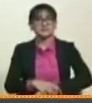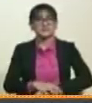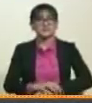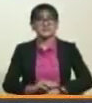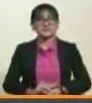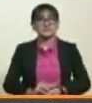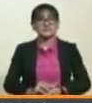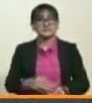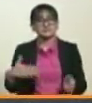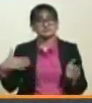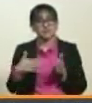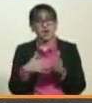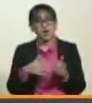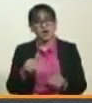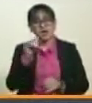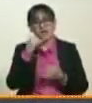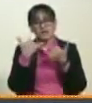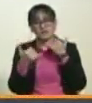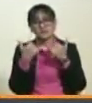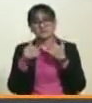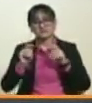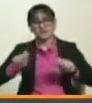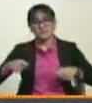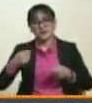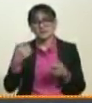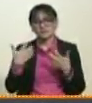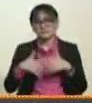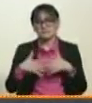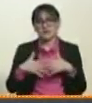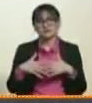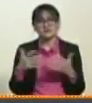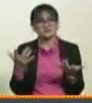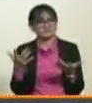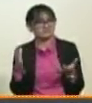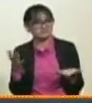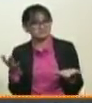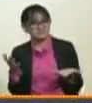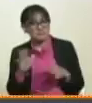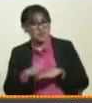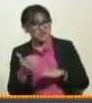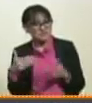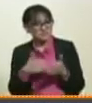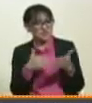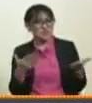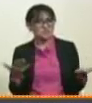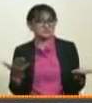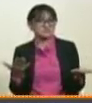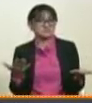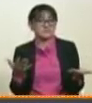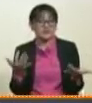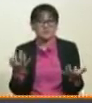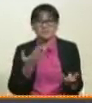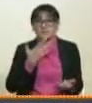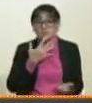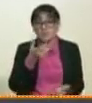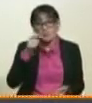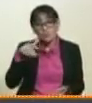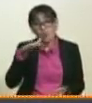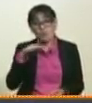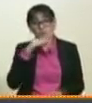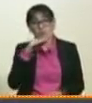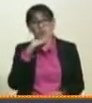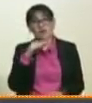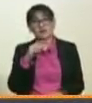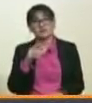atacan licorerías zapaterías eso no tiene aquel sector electro y si realmente un pueblo que está molesto pero en vez de atacar